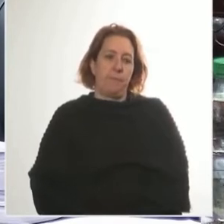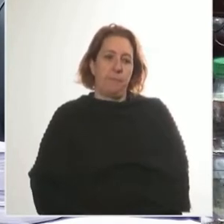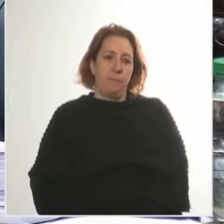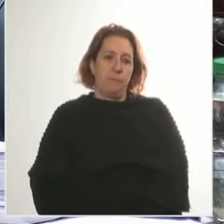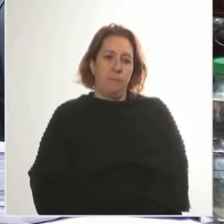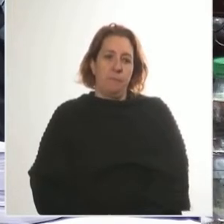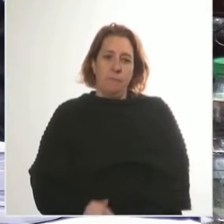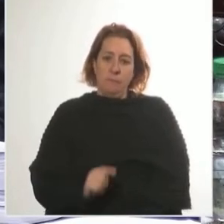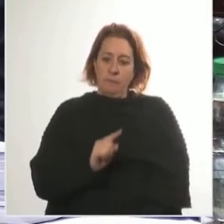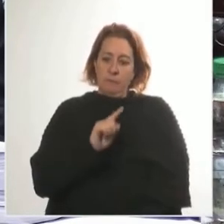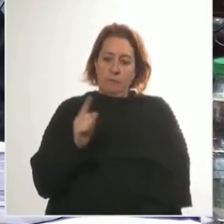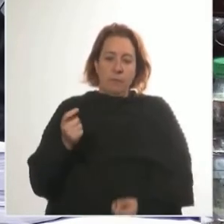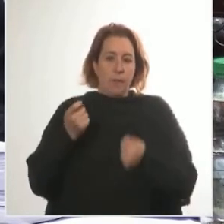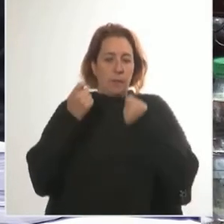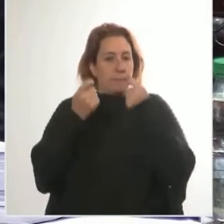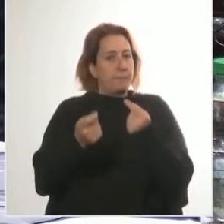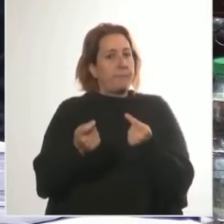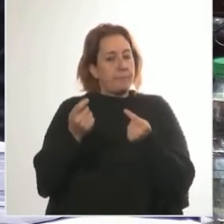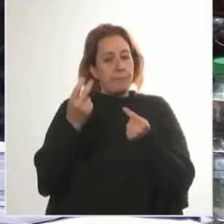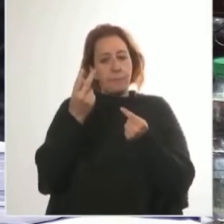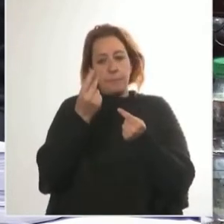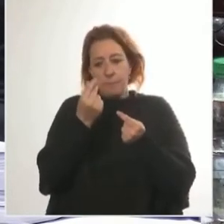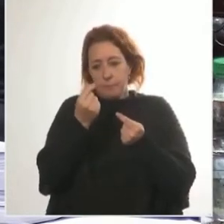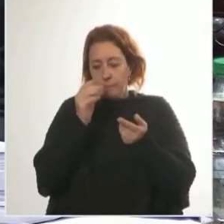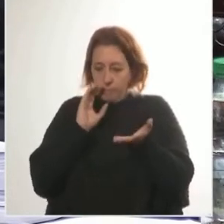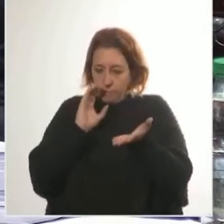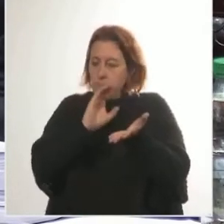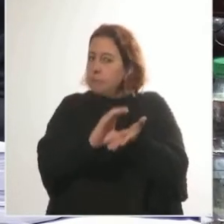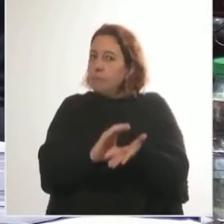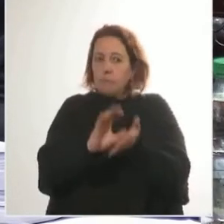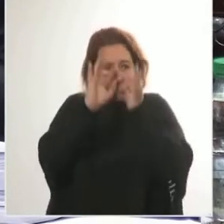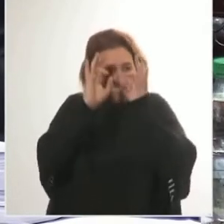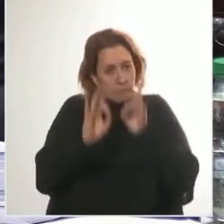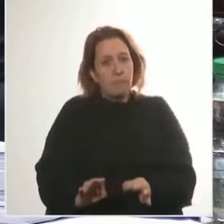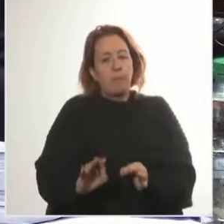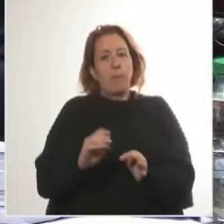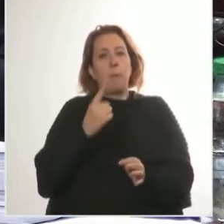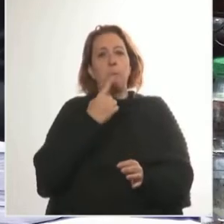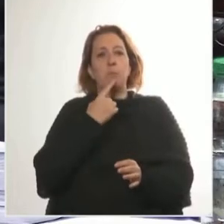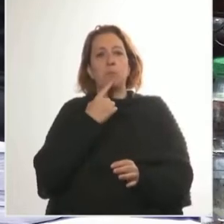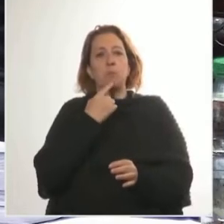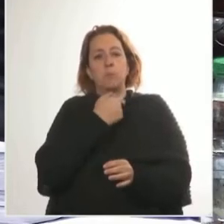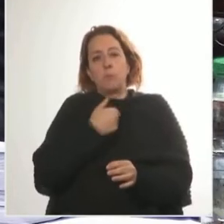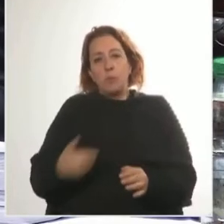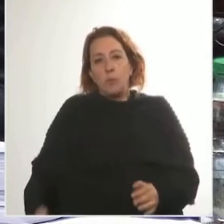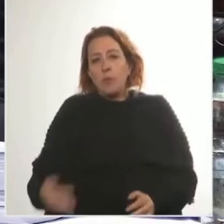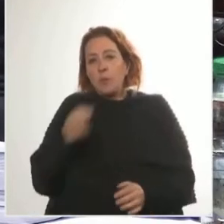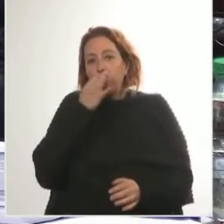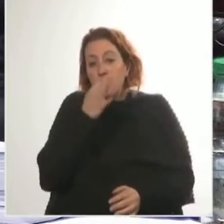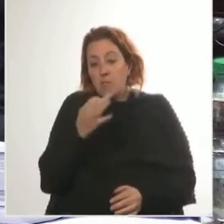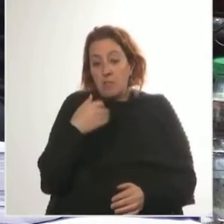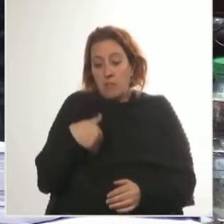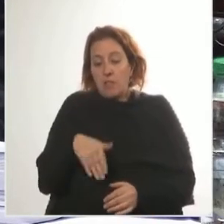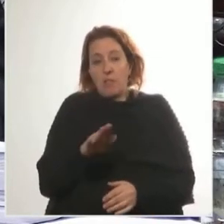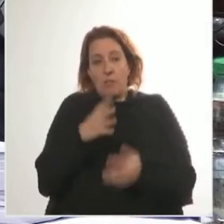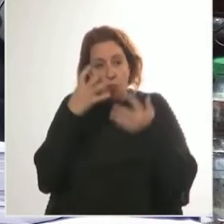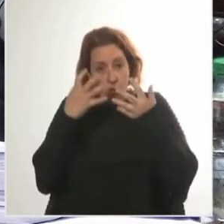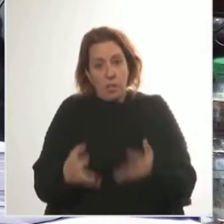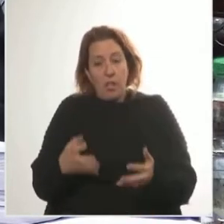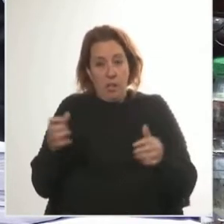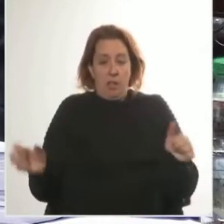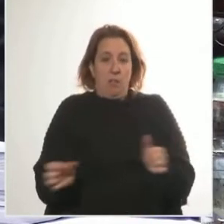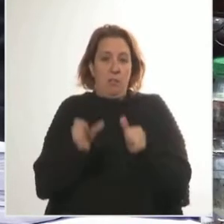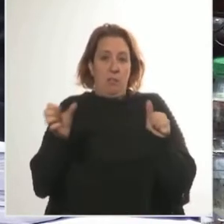No se asignan recursos suficientes para las propias políticas que el gobierno dice llevar adelante o pretende llevar